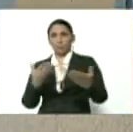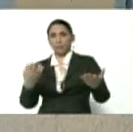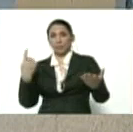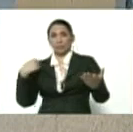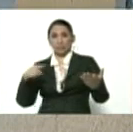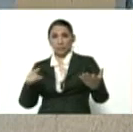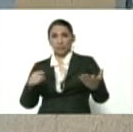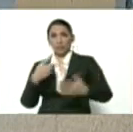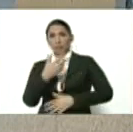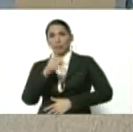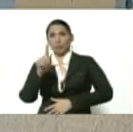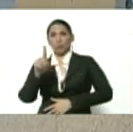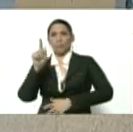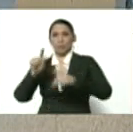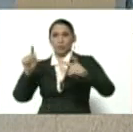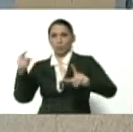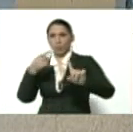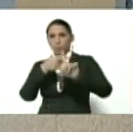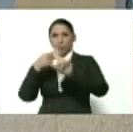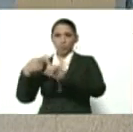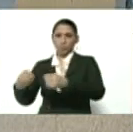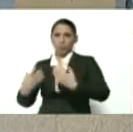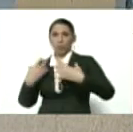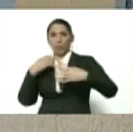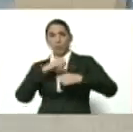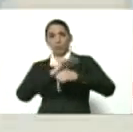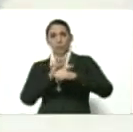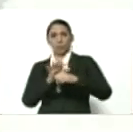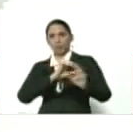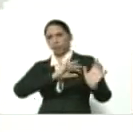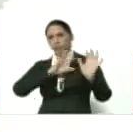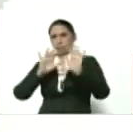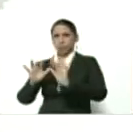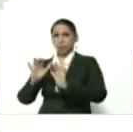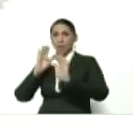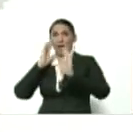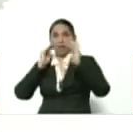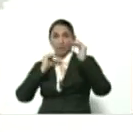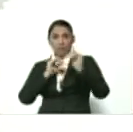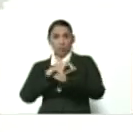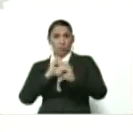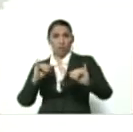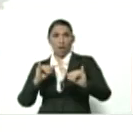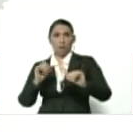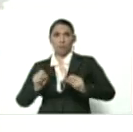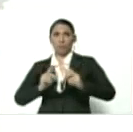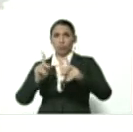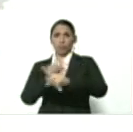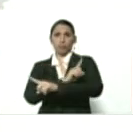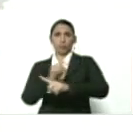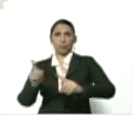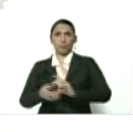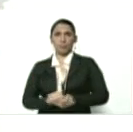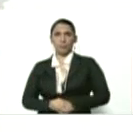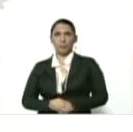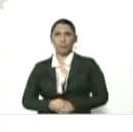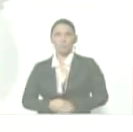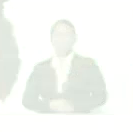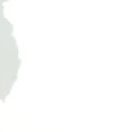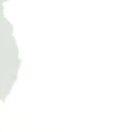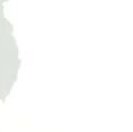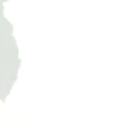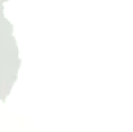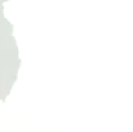tenido 31 casos positivos que se han venido atendiendo oportuna y debidamente.